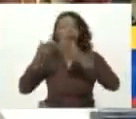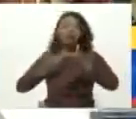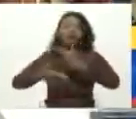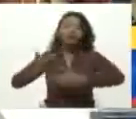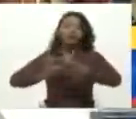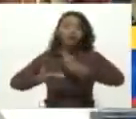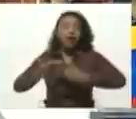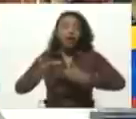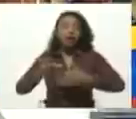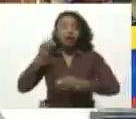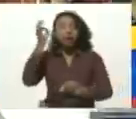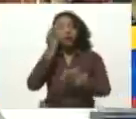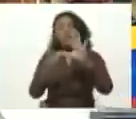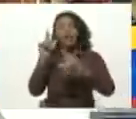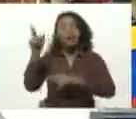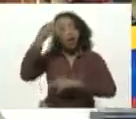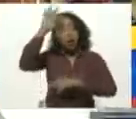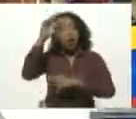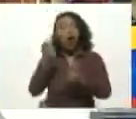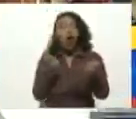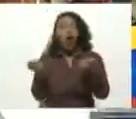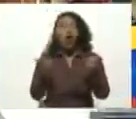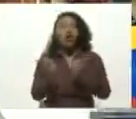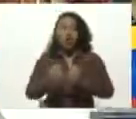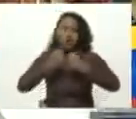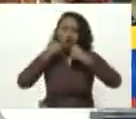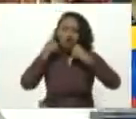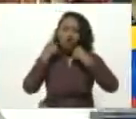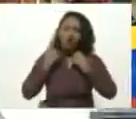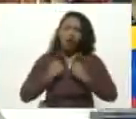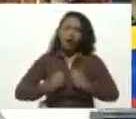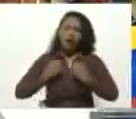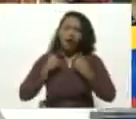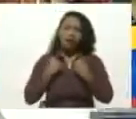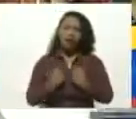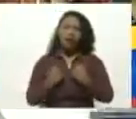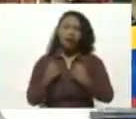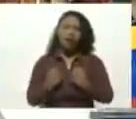Afortunadamente Cuba ya va, mira, controlando intensamente